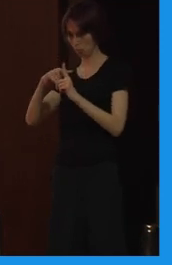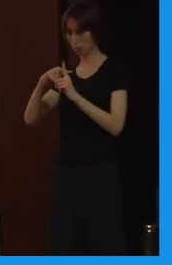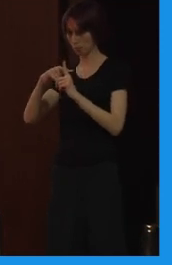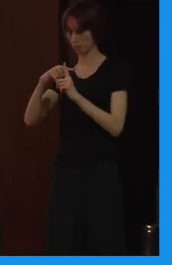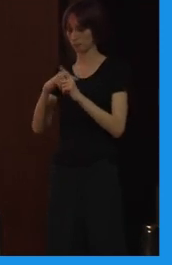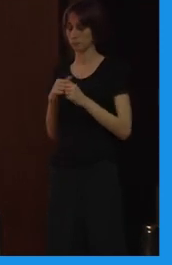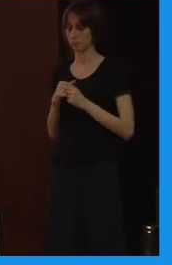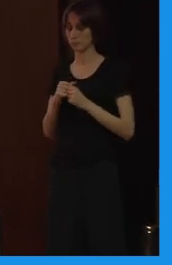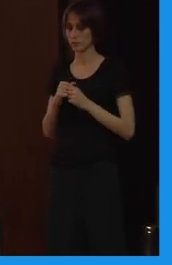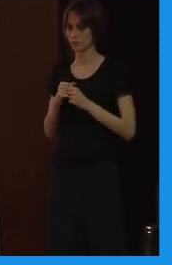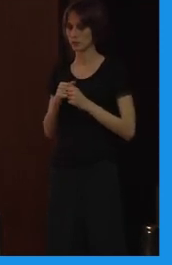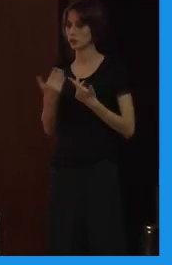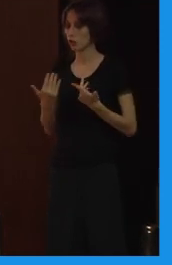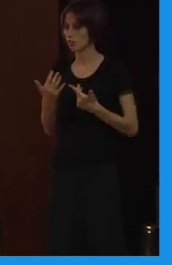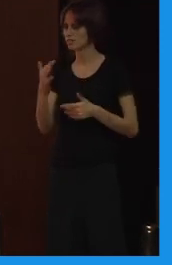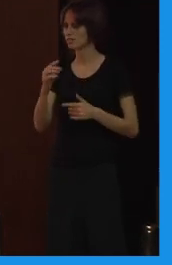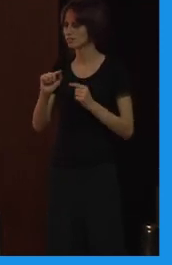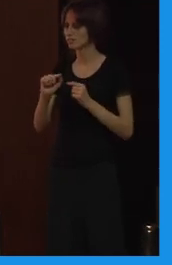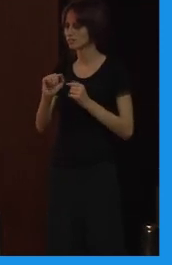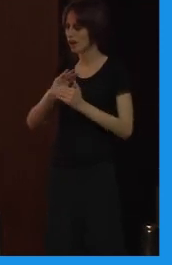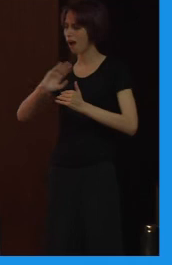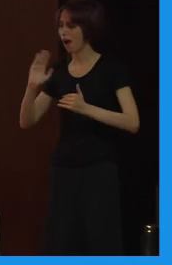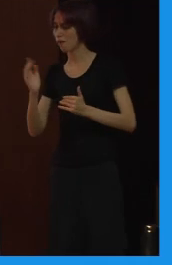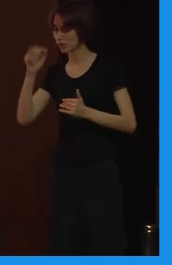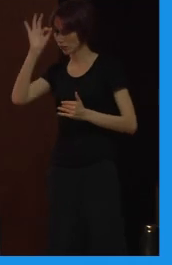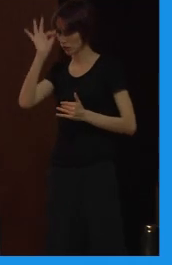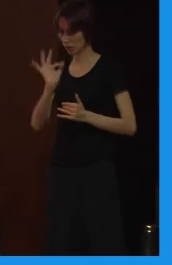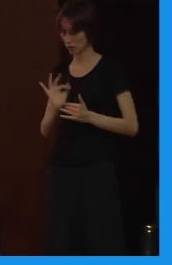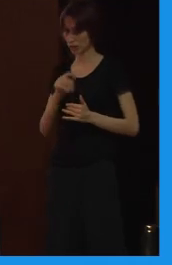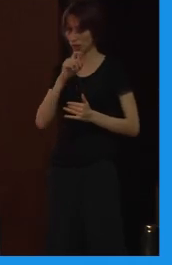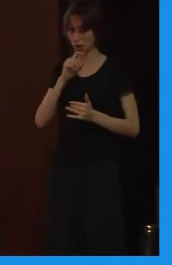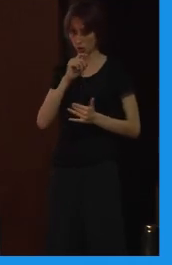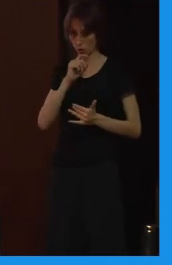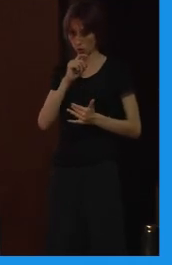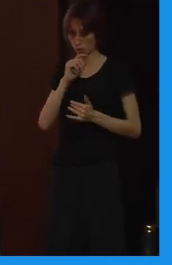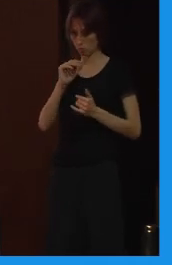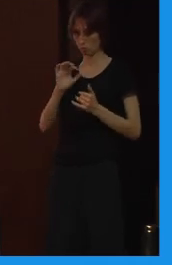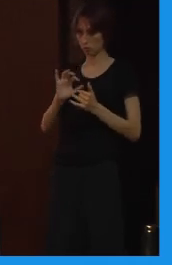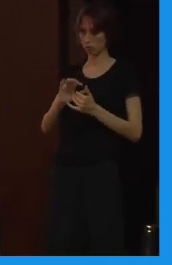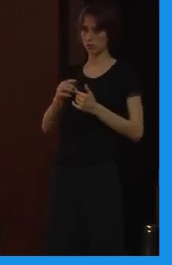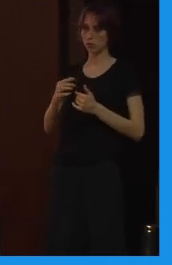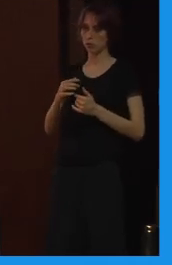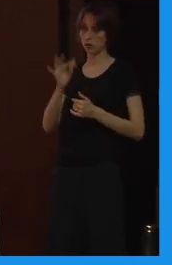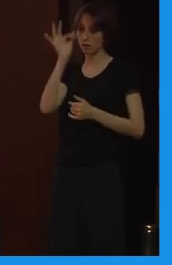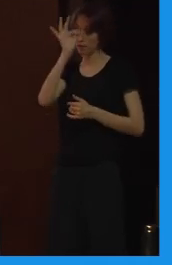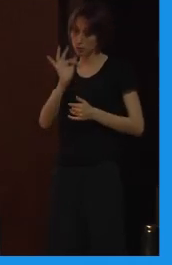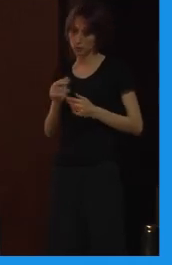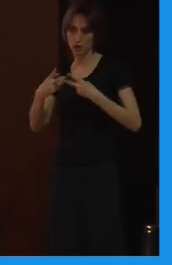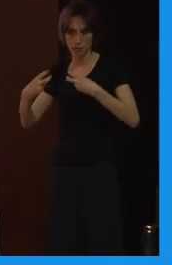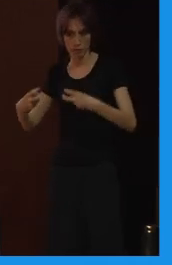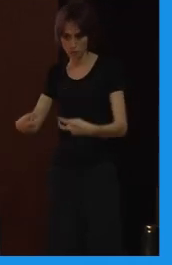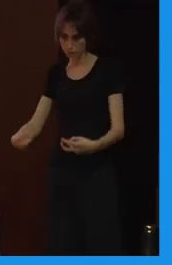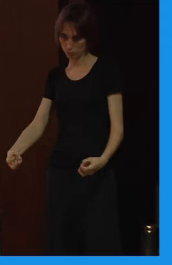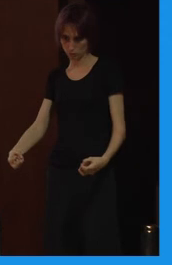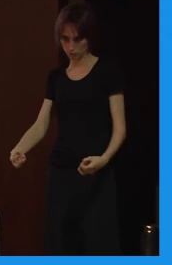agravar la fibromialgia. A la larga tendrá más edad y puede tener osteopenia y osteoporosis, que habrá